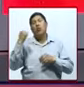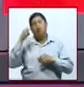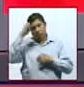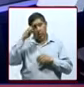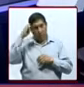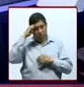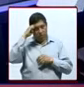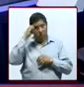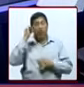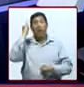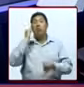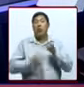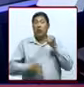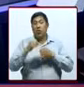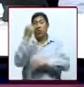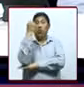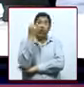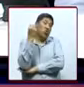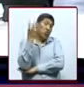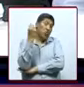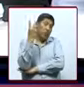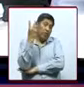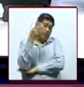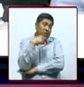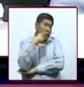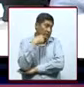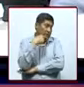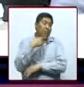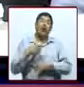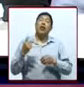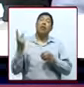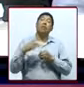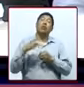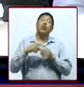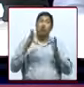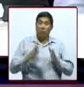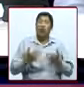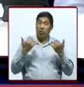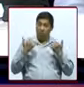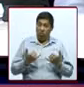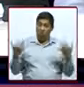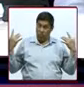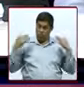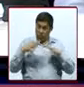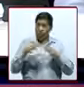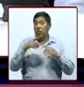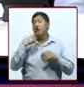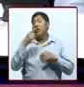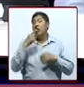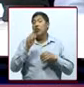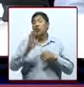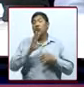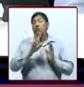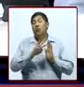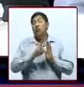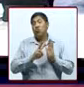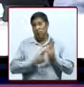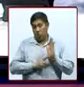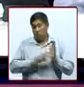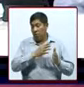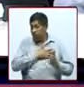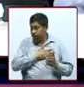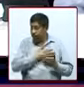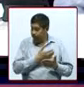del Estado. Y finalmente el punto 12 dice, los participantes del encuentro nacional manifiestan su voluntad política